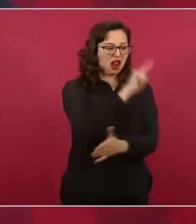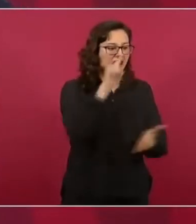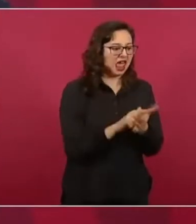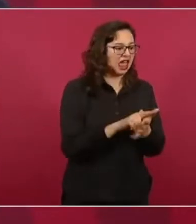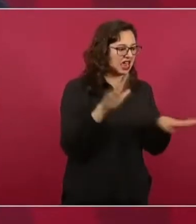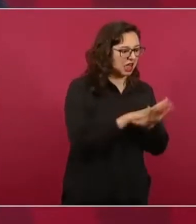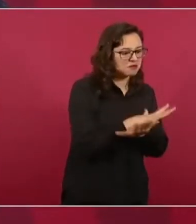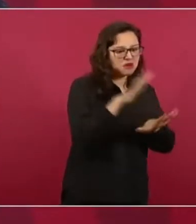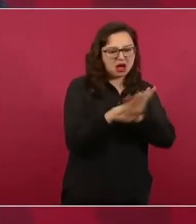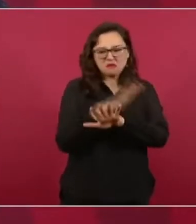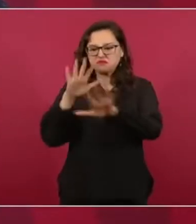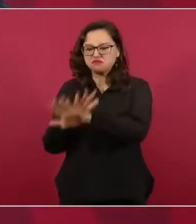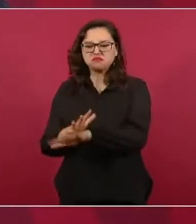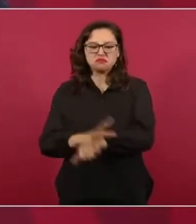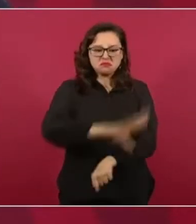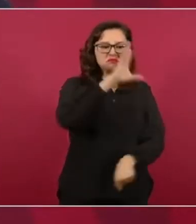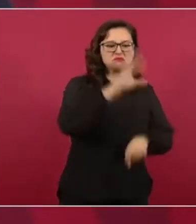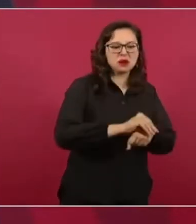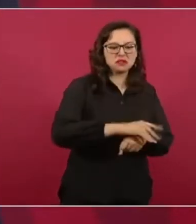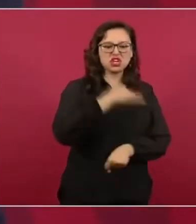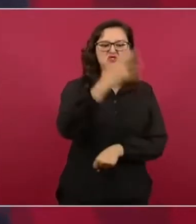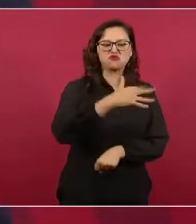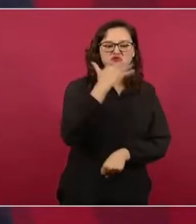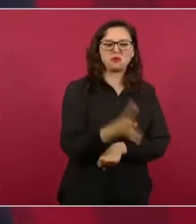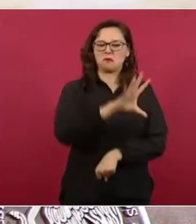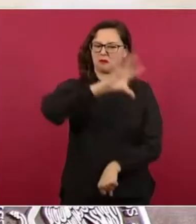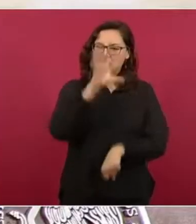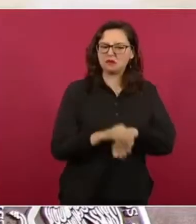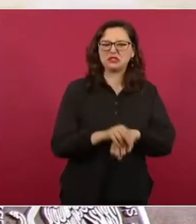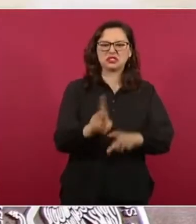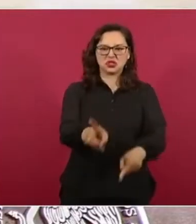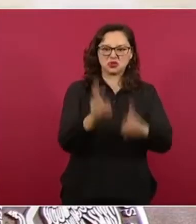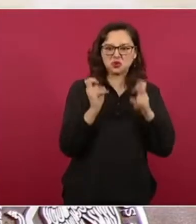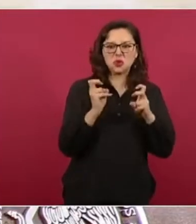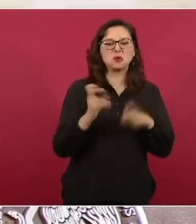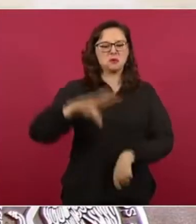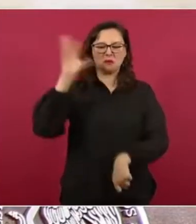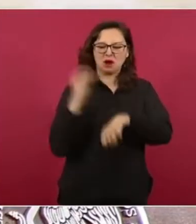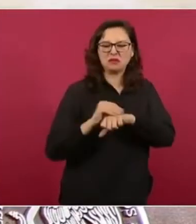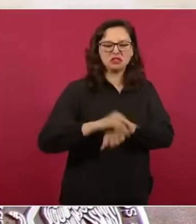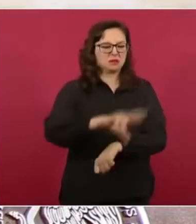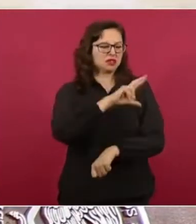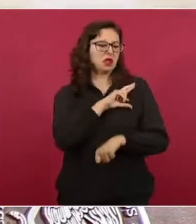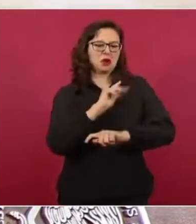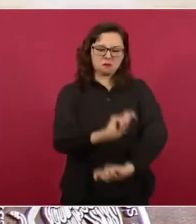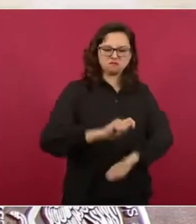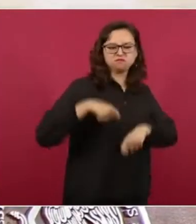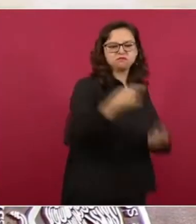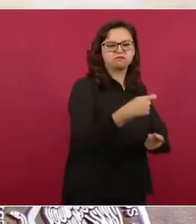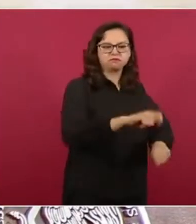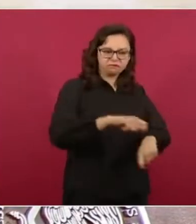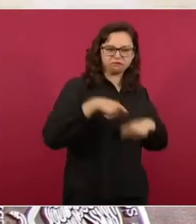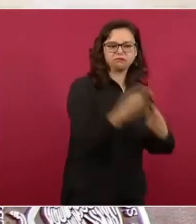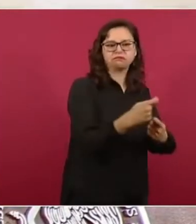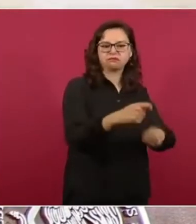la corrupción, el robo, la entrega de bienes